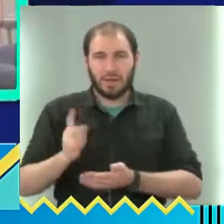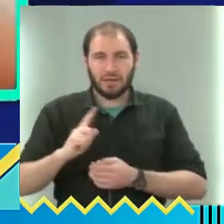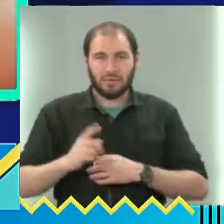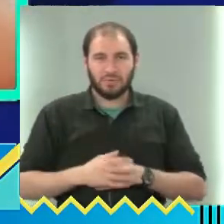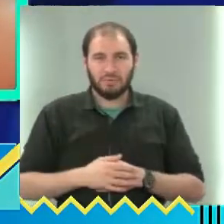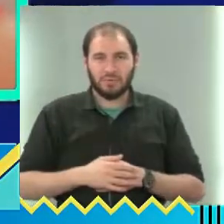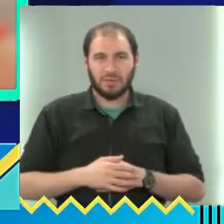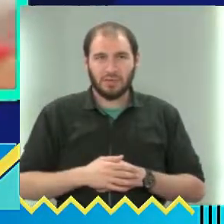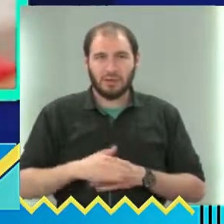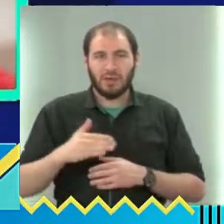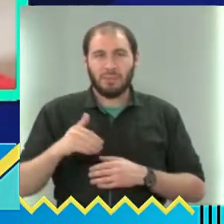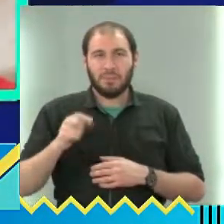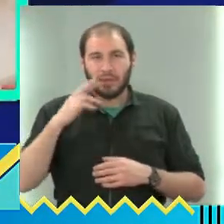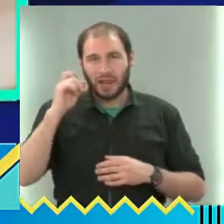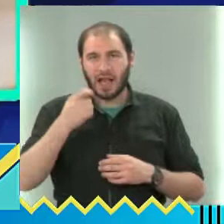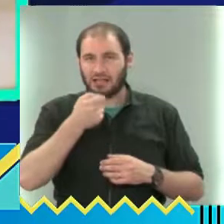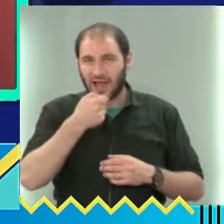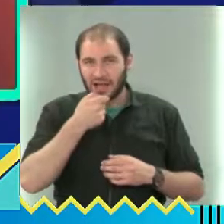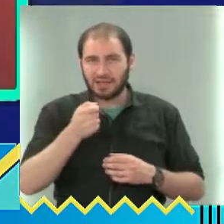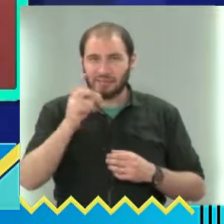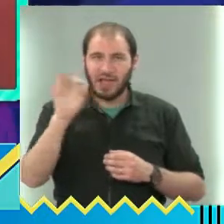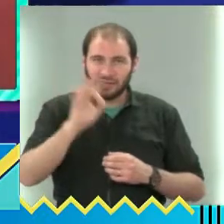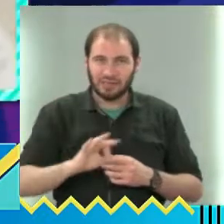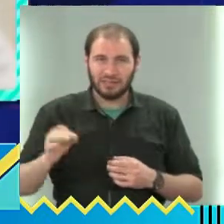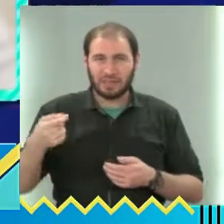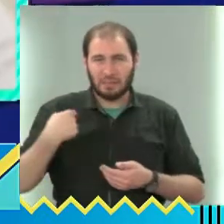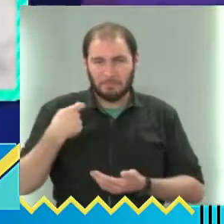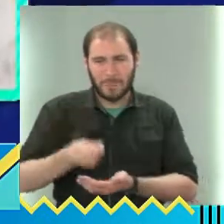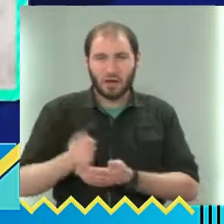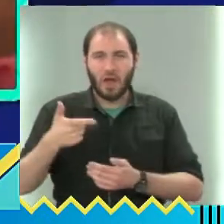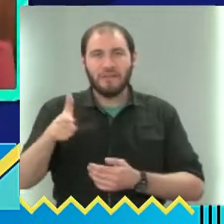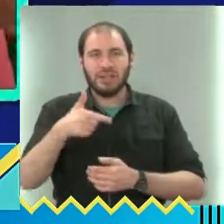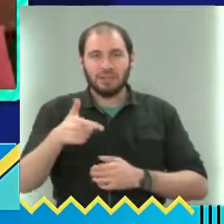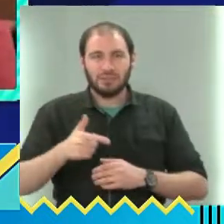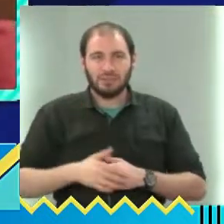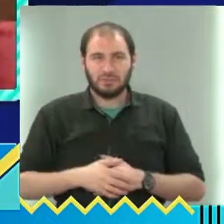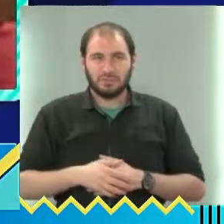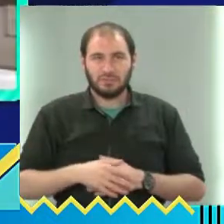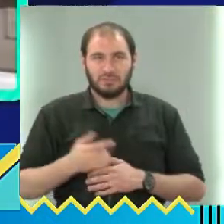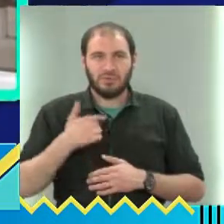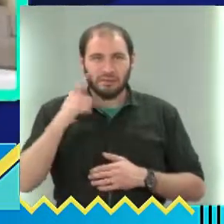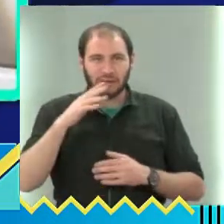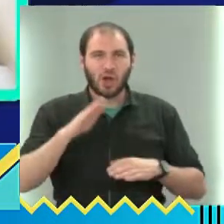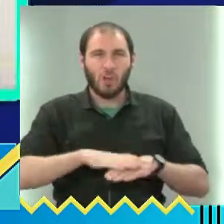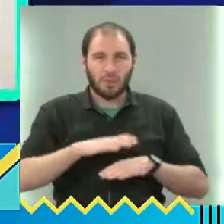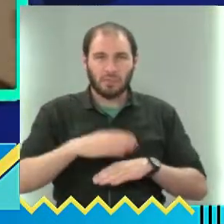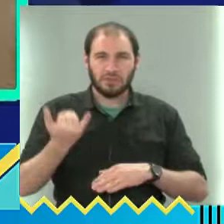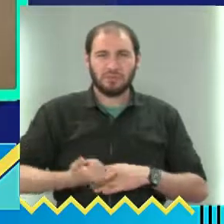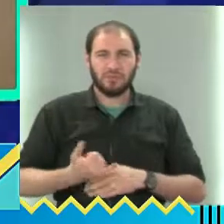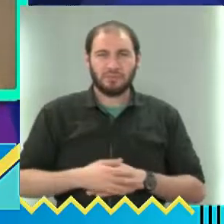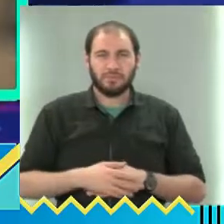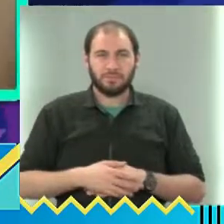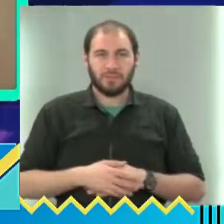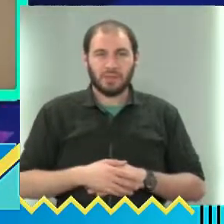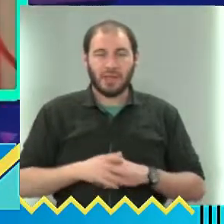ni Mariela que cantaba, ni los artistas, la filmación. Vos vas viendo ese compromiso